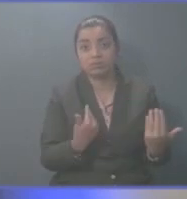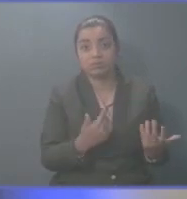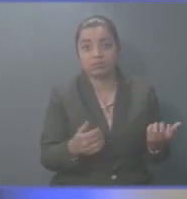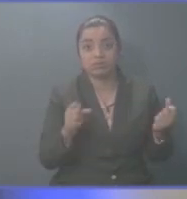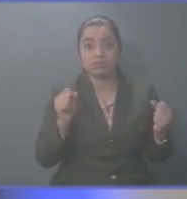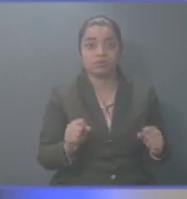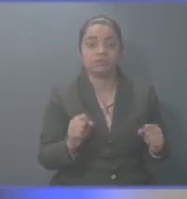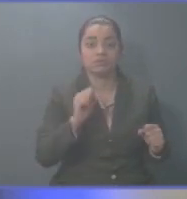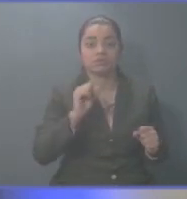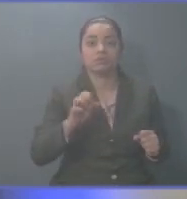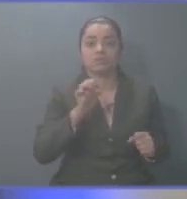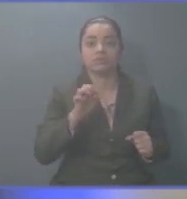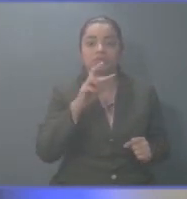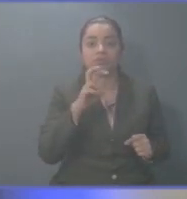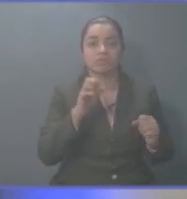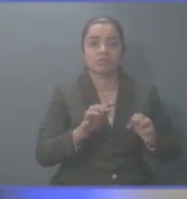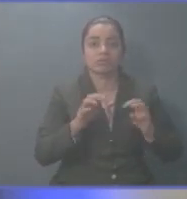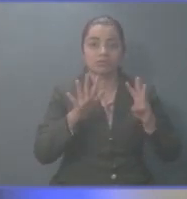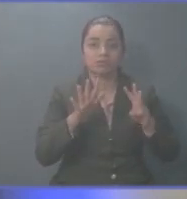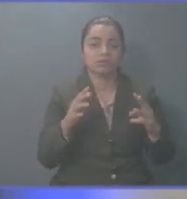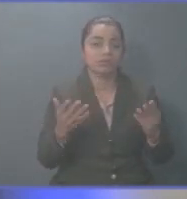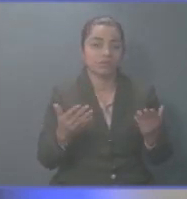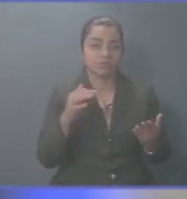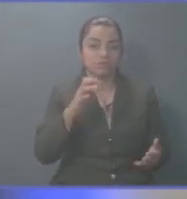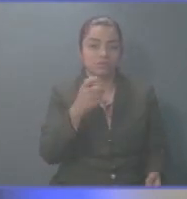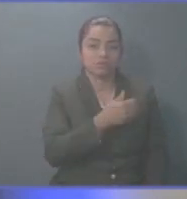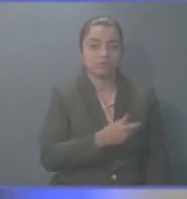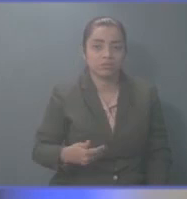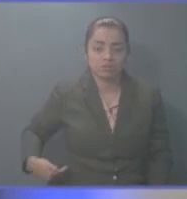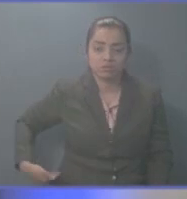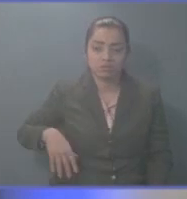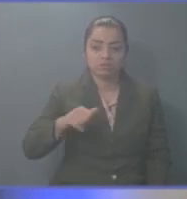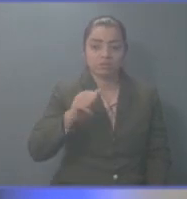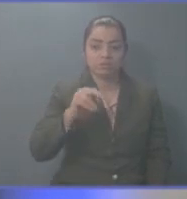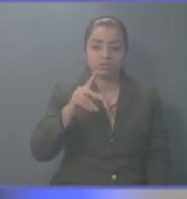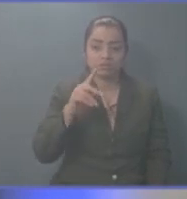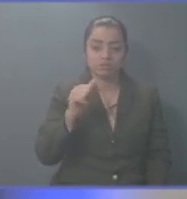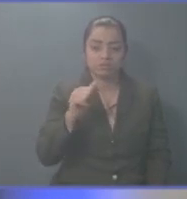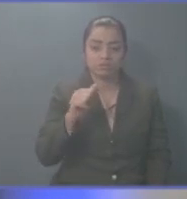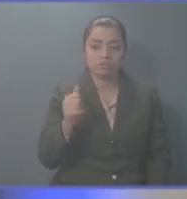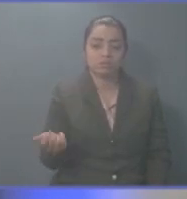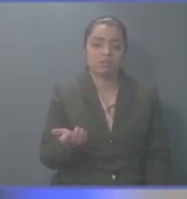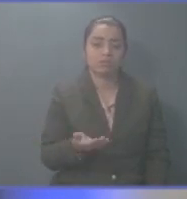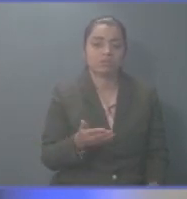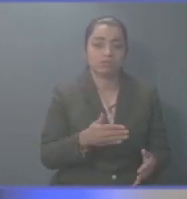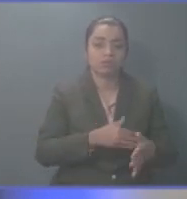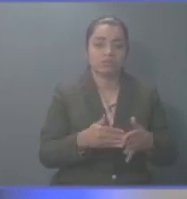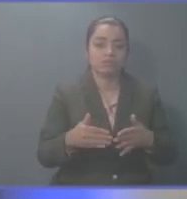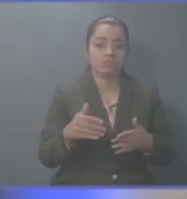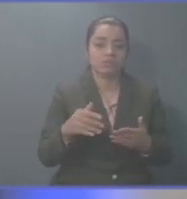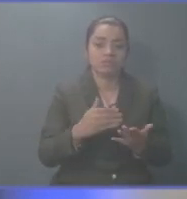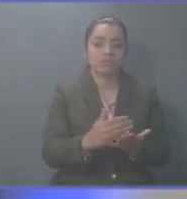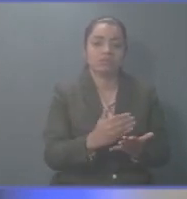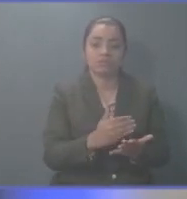del 2018 un expresidente de ANDA, estoy trasladando textualmente la declaración de él, dio inicio a las mejoras de